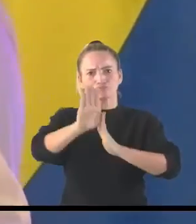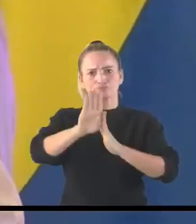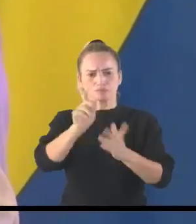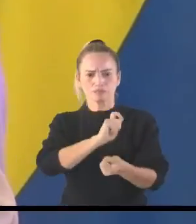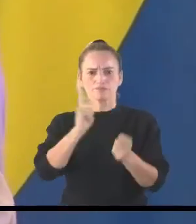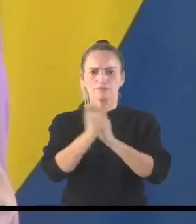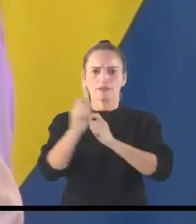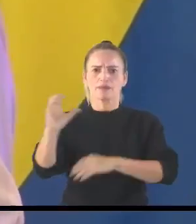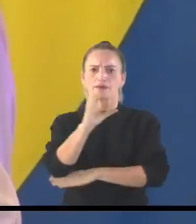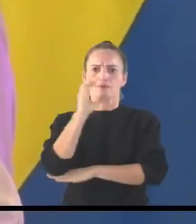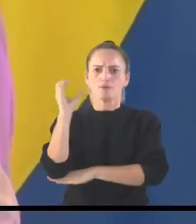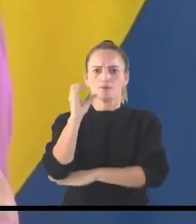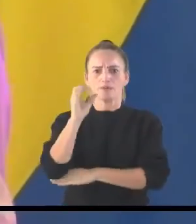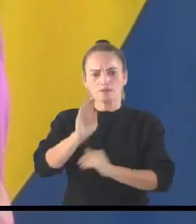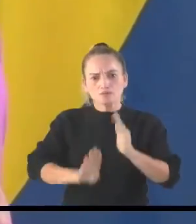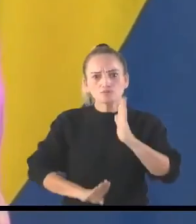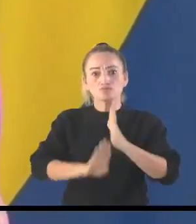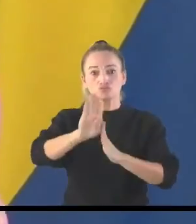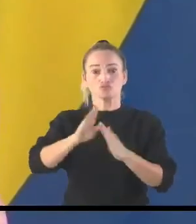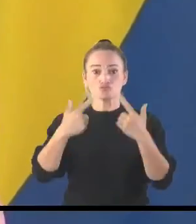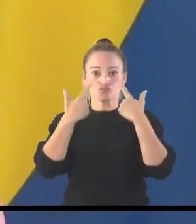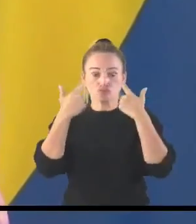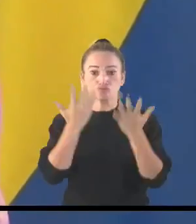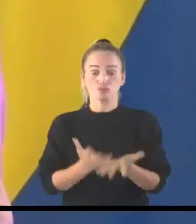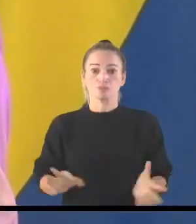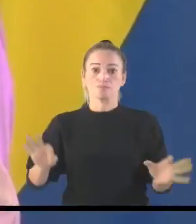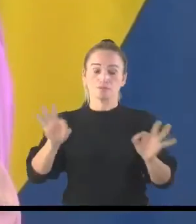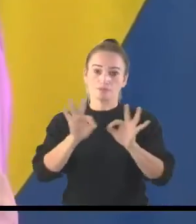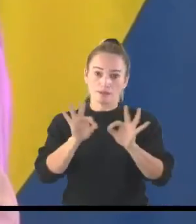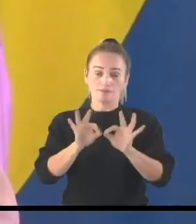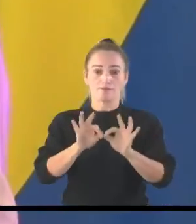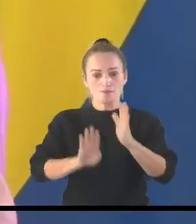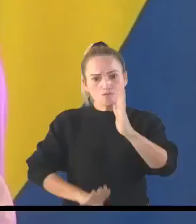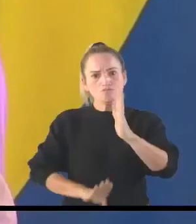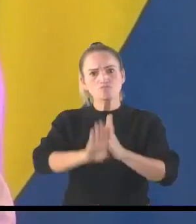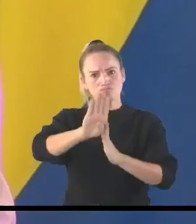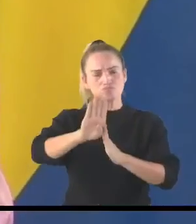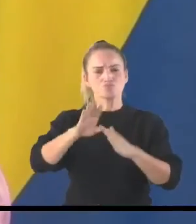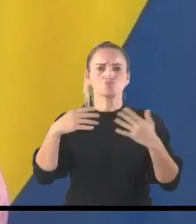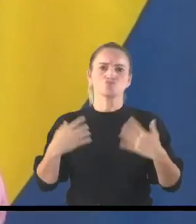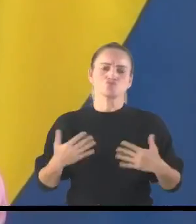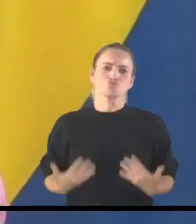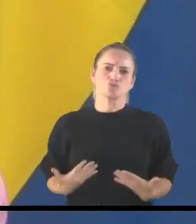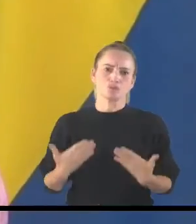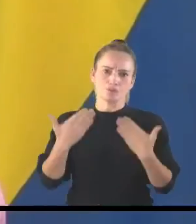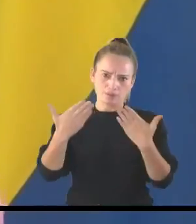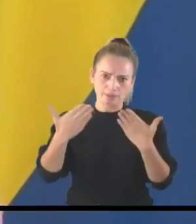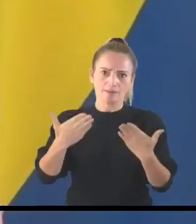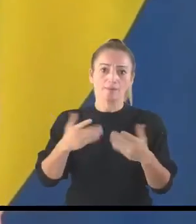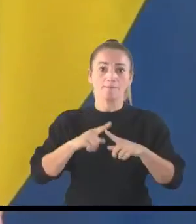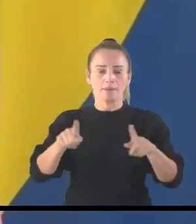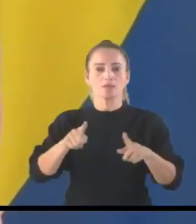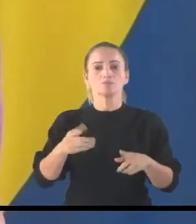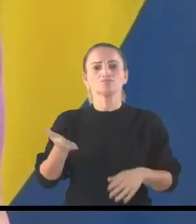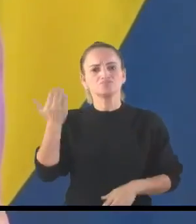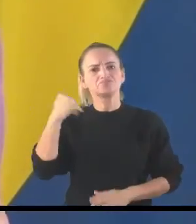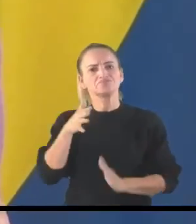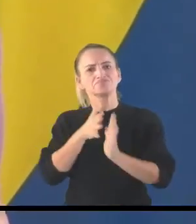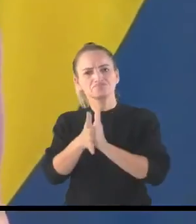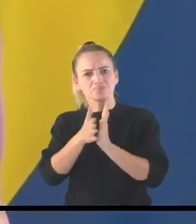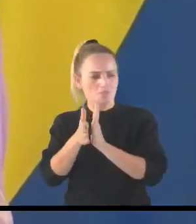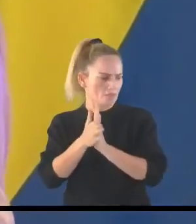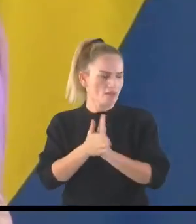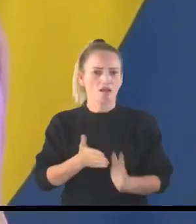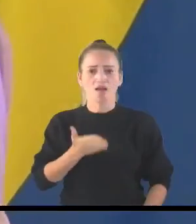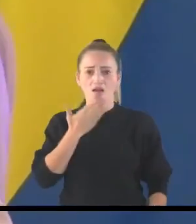ese cambio, avances significativos, avances importantes, pero como ya dije, no